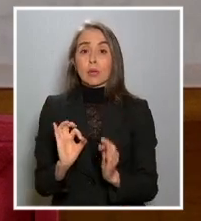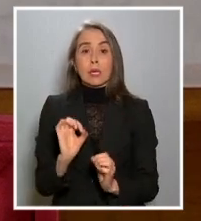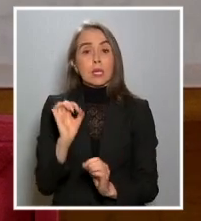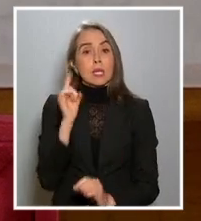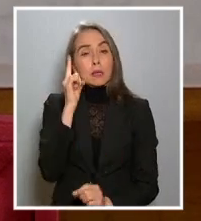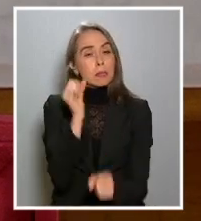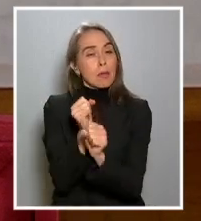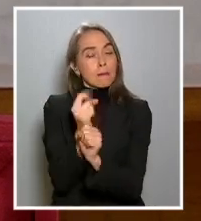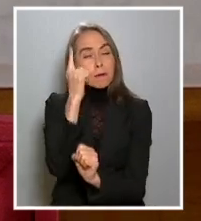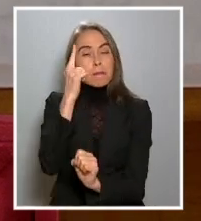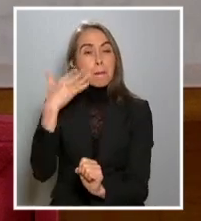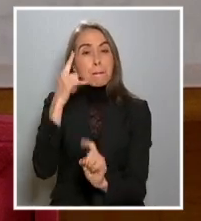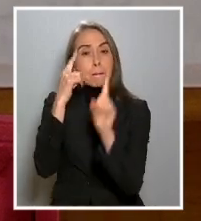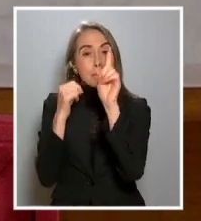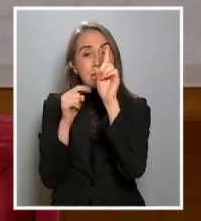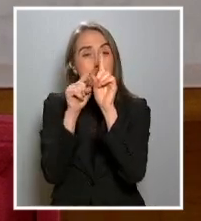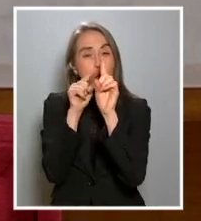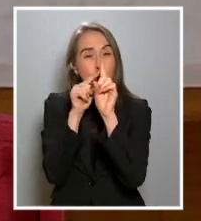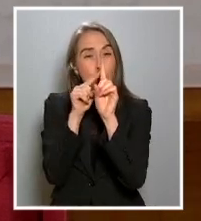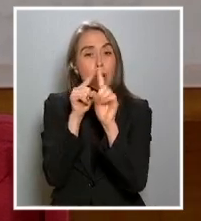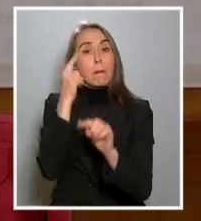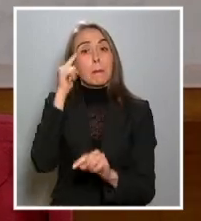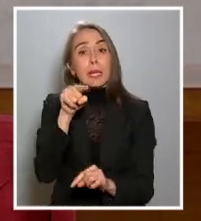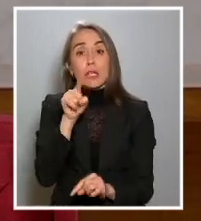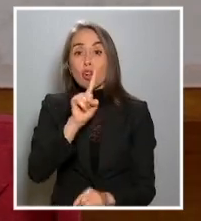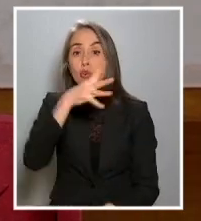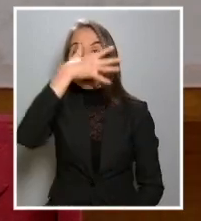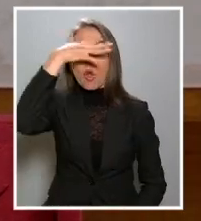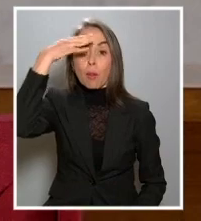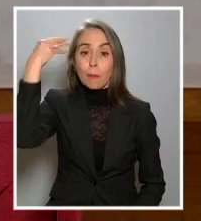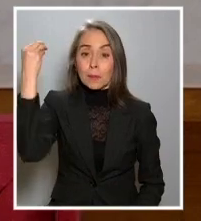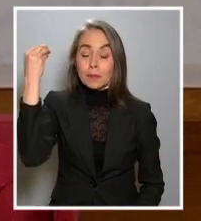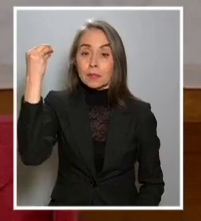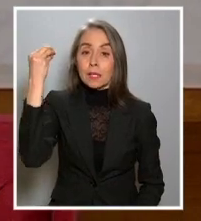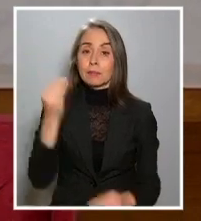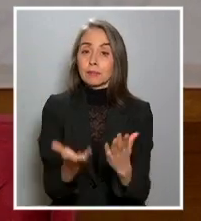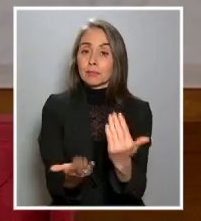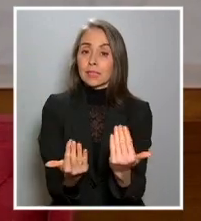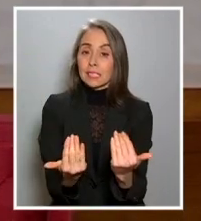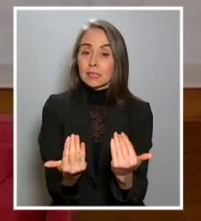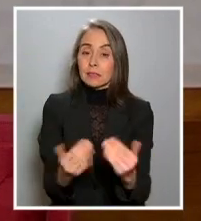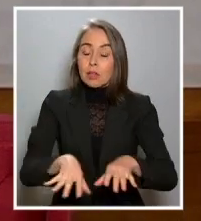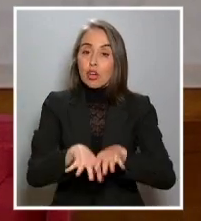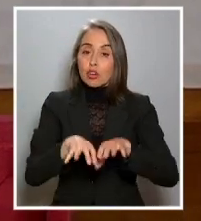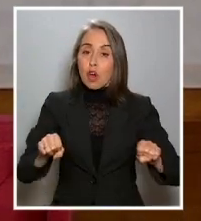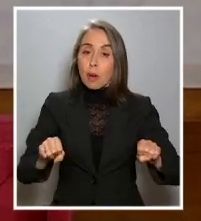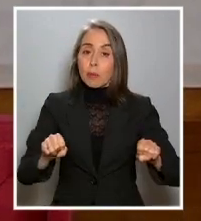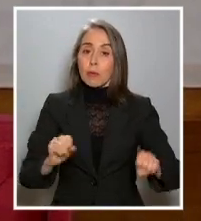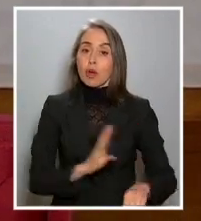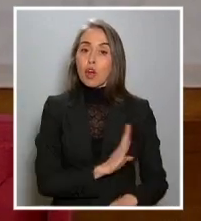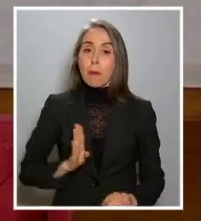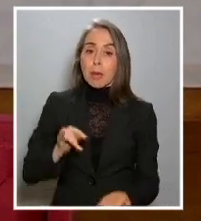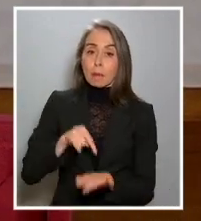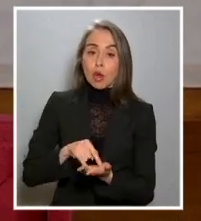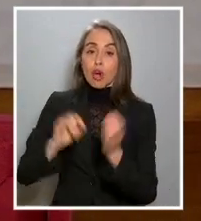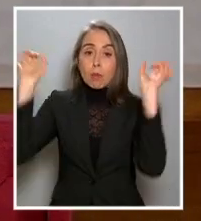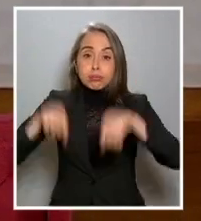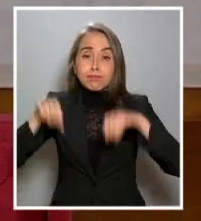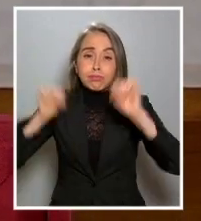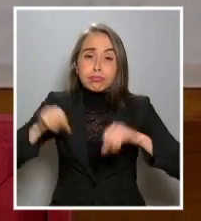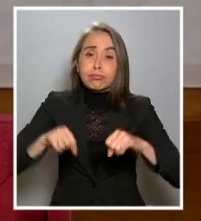primordial. Pero para ello, y no hay que olvidarlo, se requiere el compromiso de este Congreso para poder